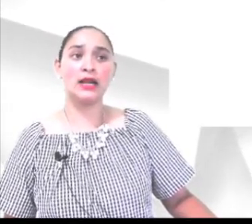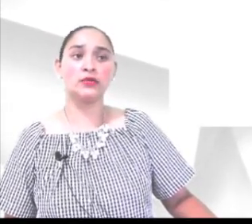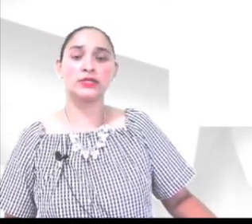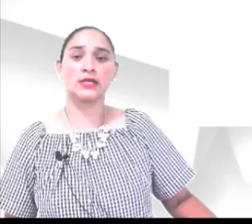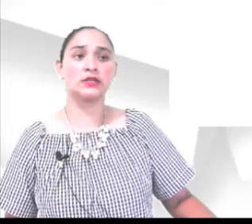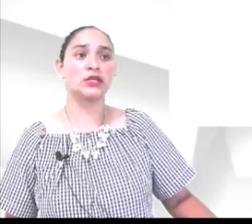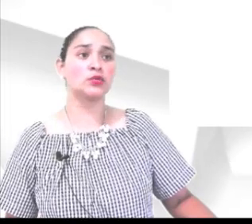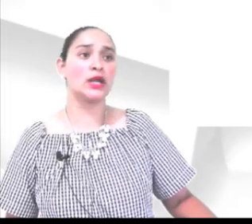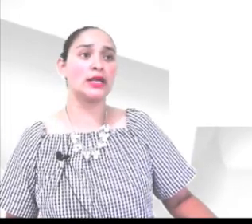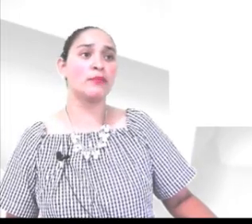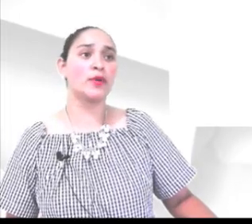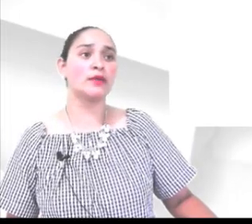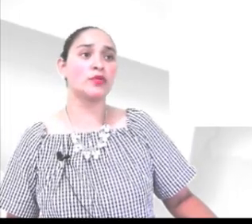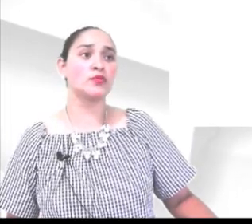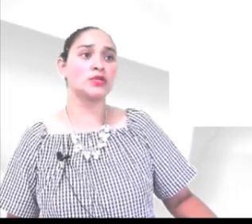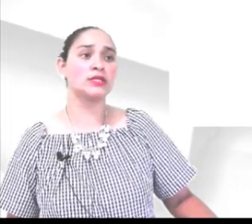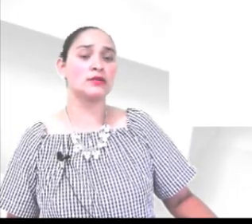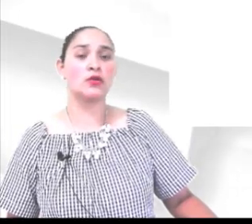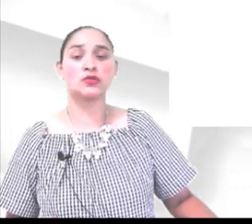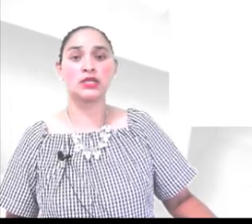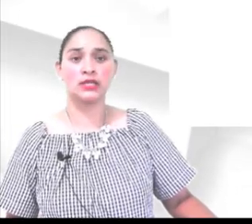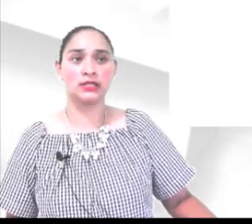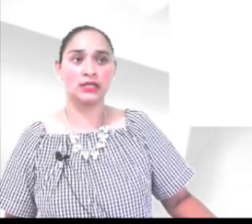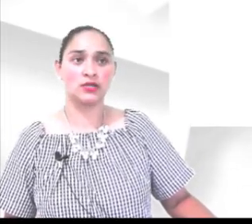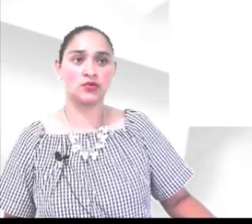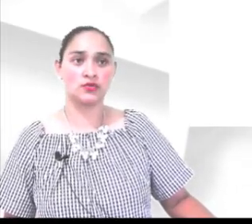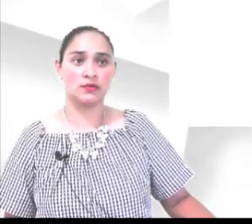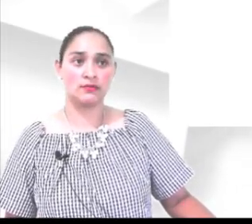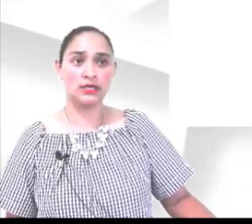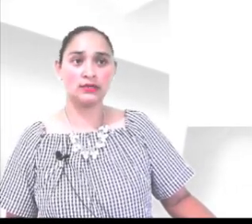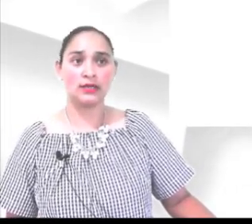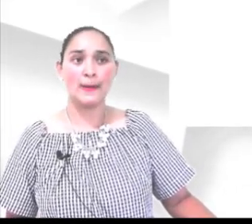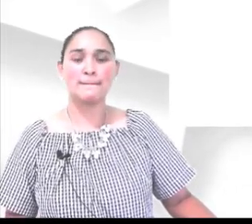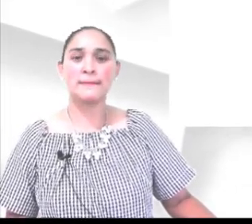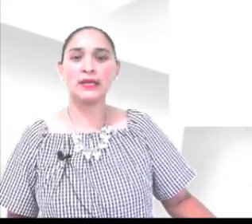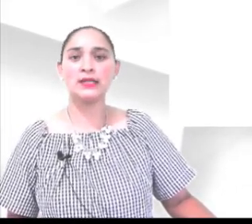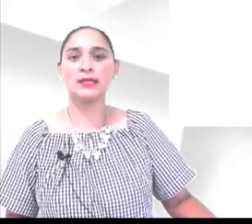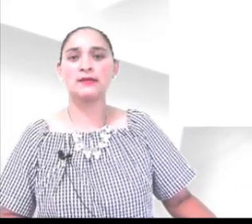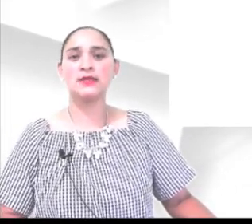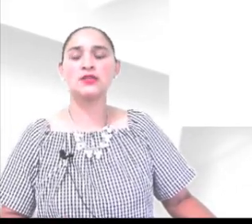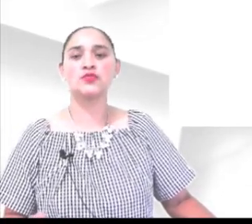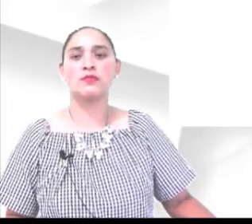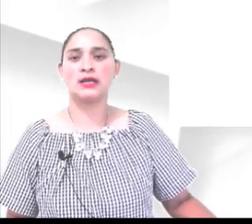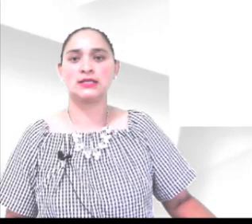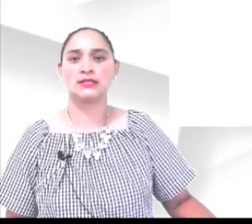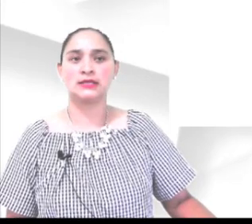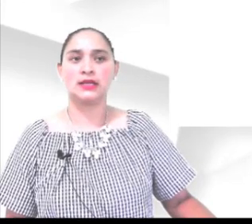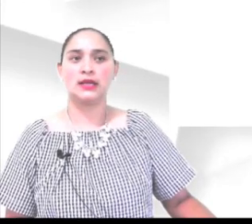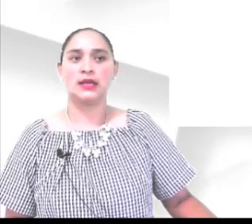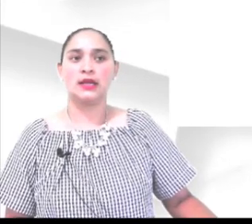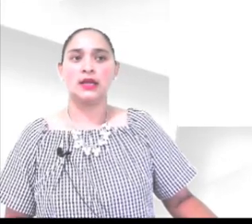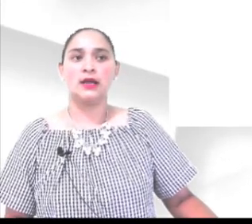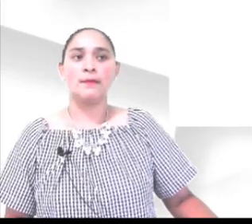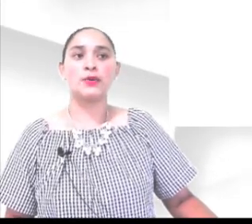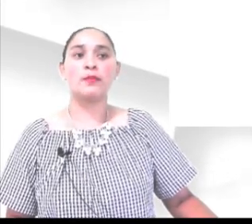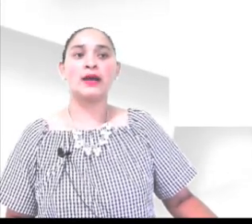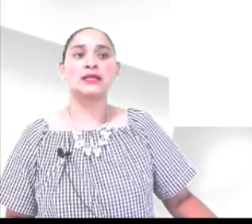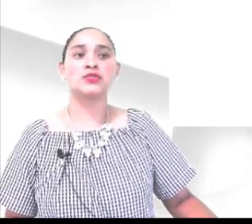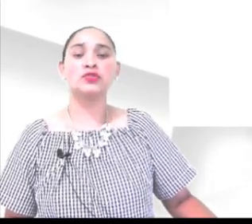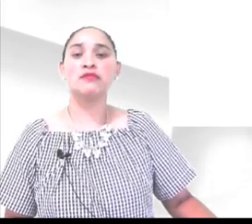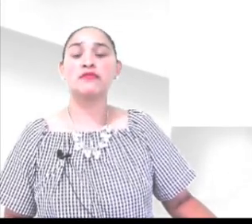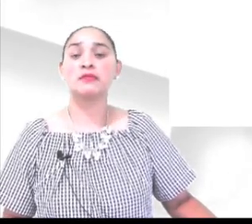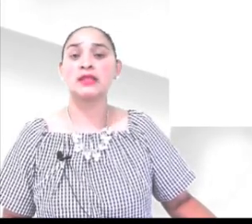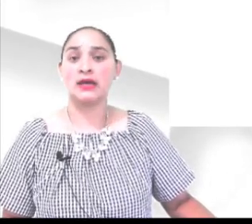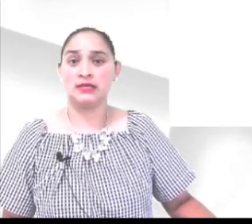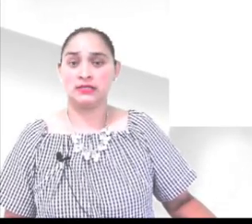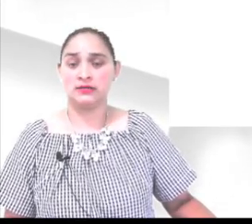en general los desastres naturales pueden producir los siguientes daños. Miren, pérdida de vidas humanas.